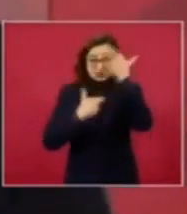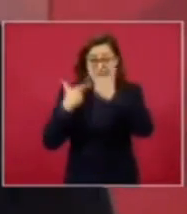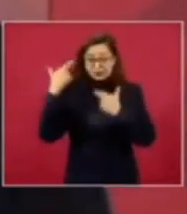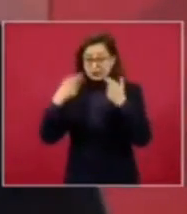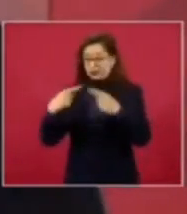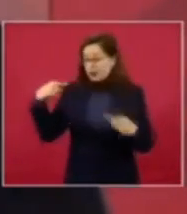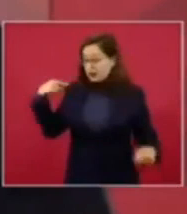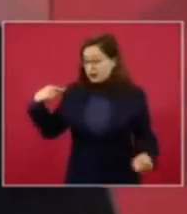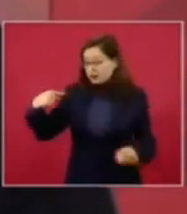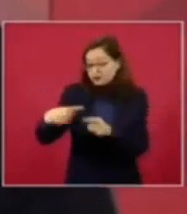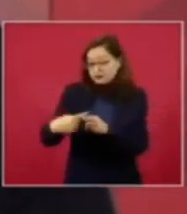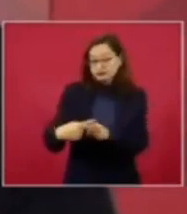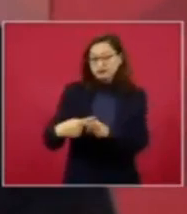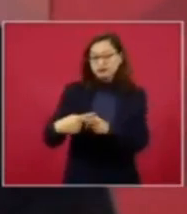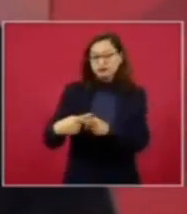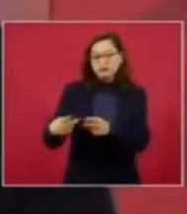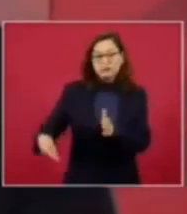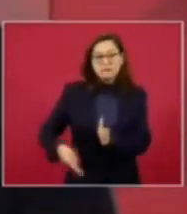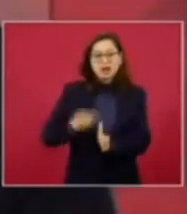eso fue lo que hicieron